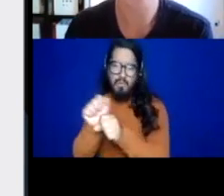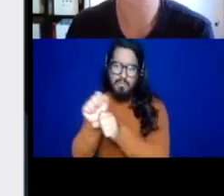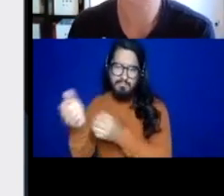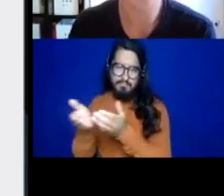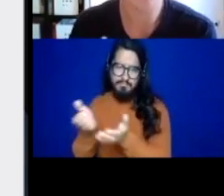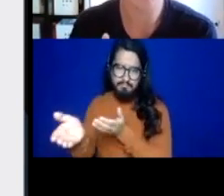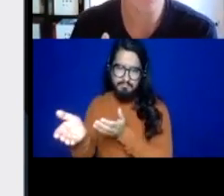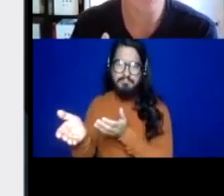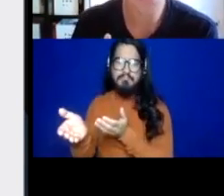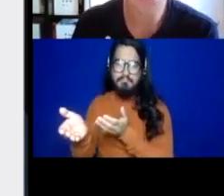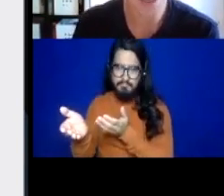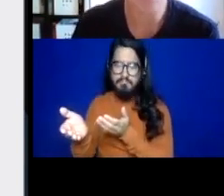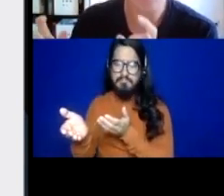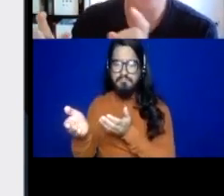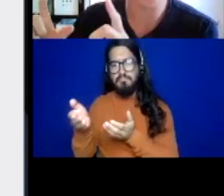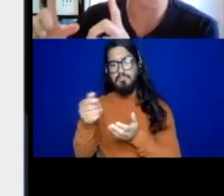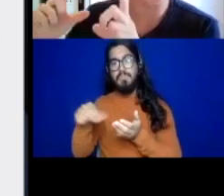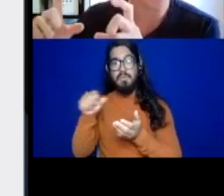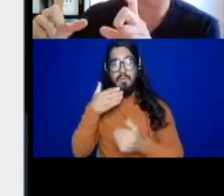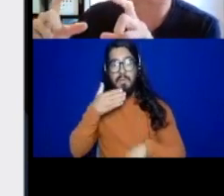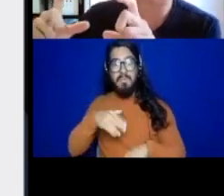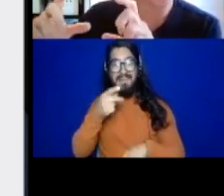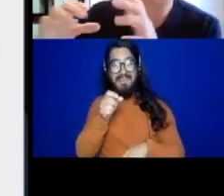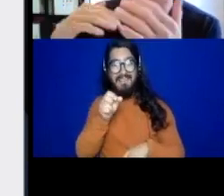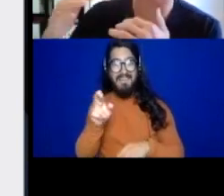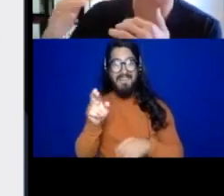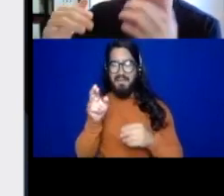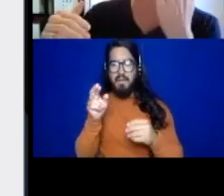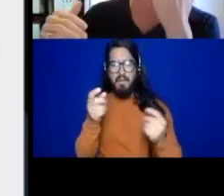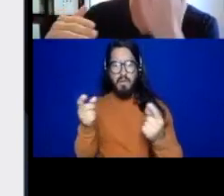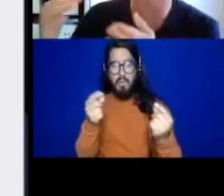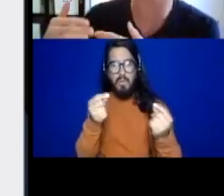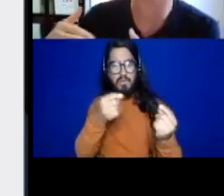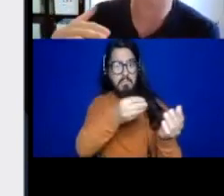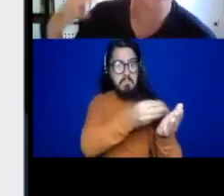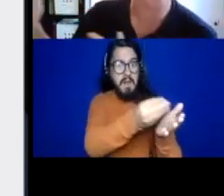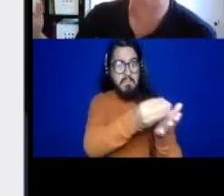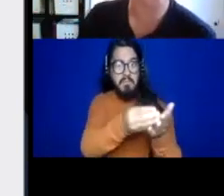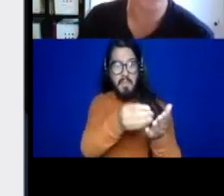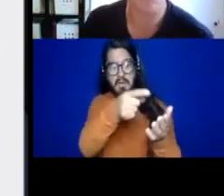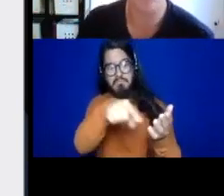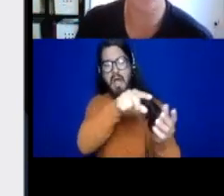para otra cosa también la estaban usando. Así que ese hacker pudo comprar